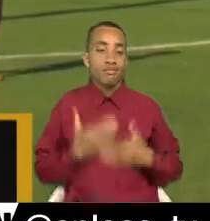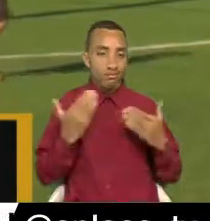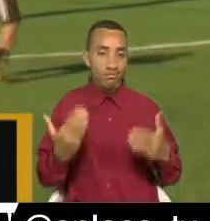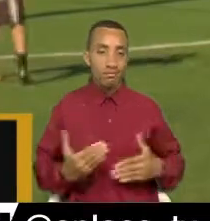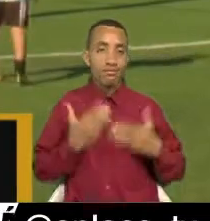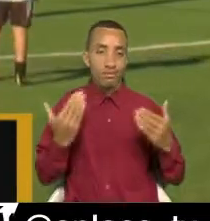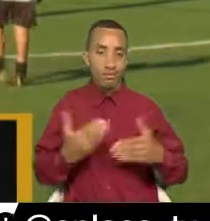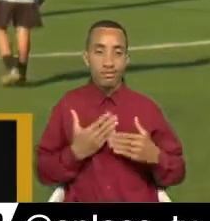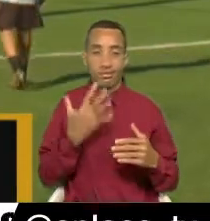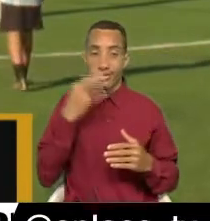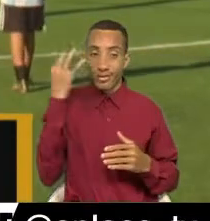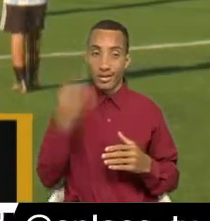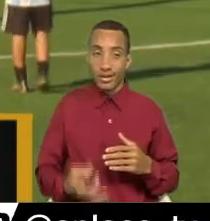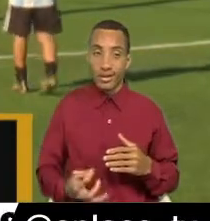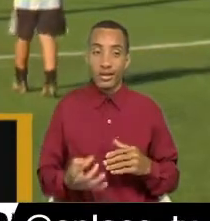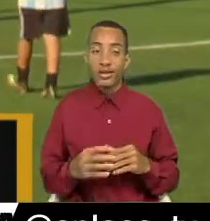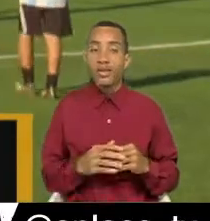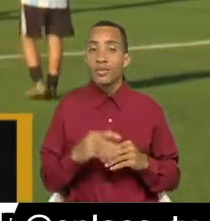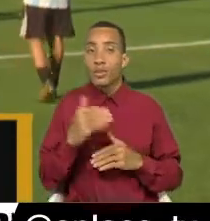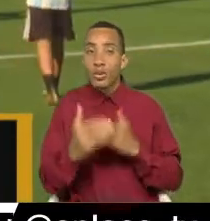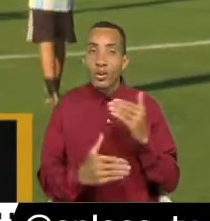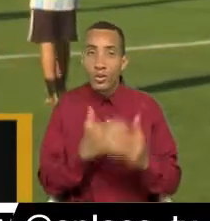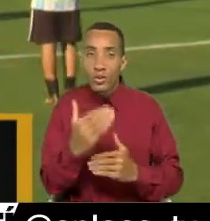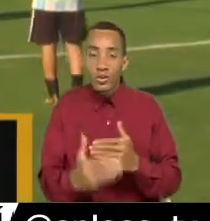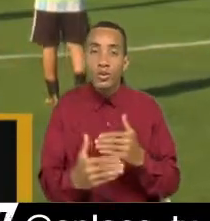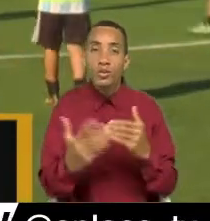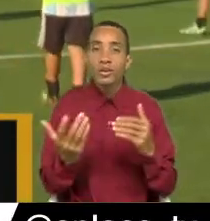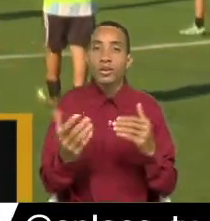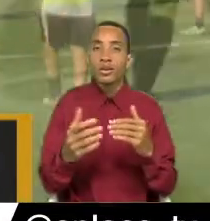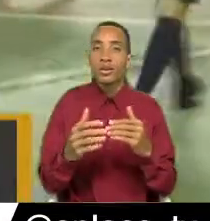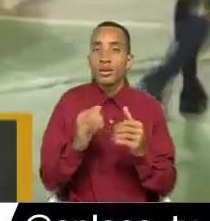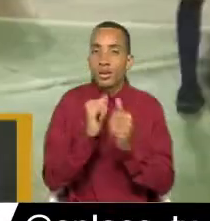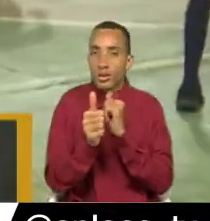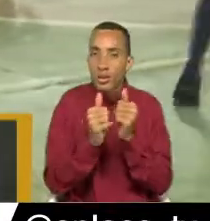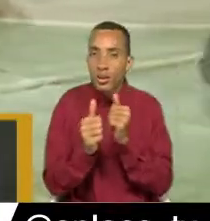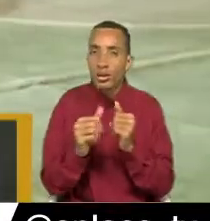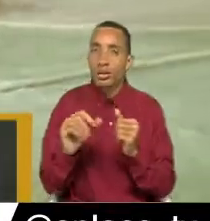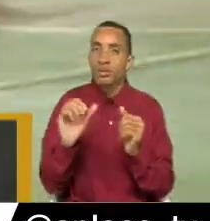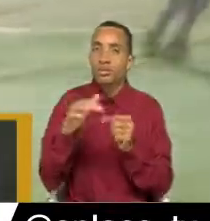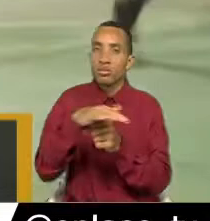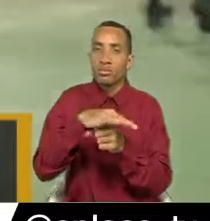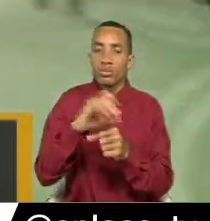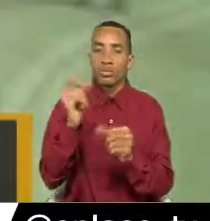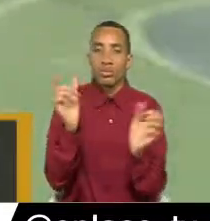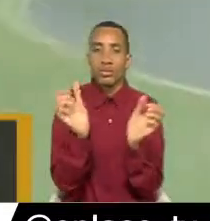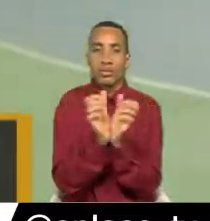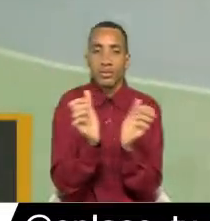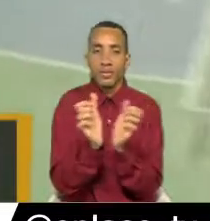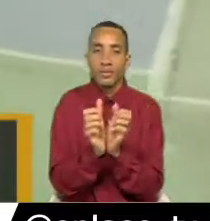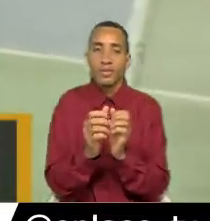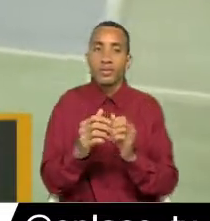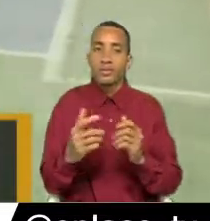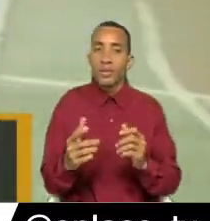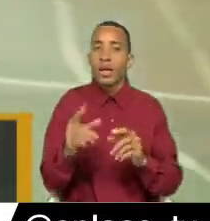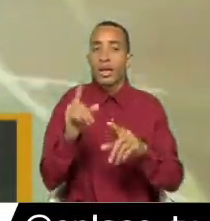traído desarrollar más el deporte en el barrio Primero de Mayo, en el cual hemos visto que gran muchachos